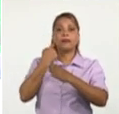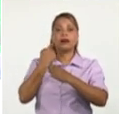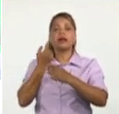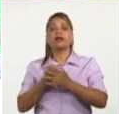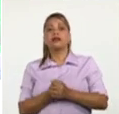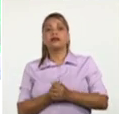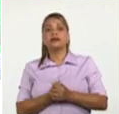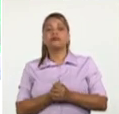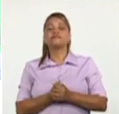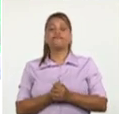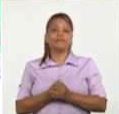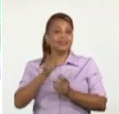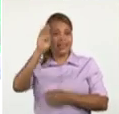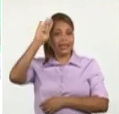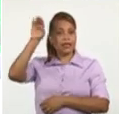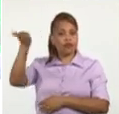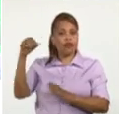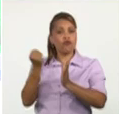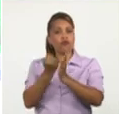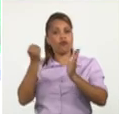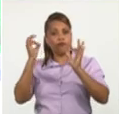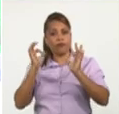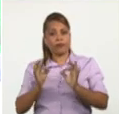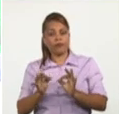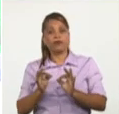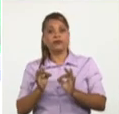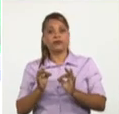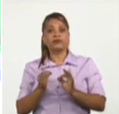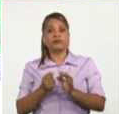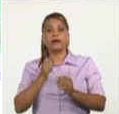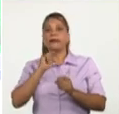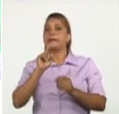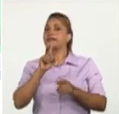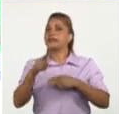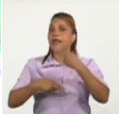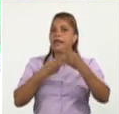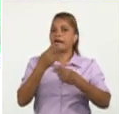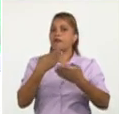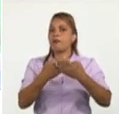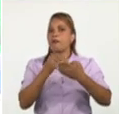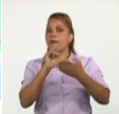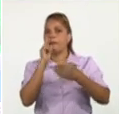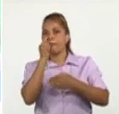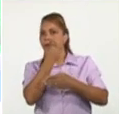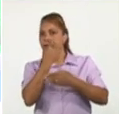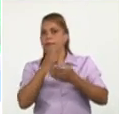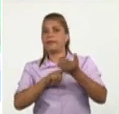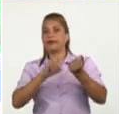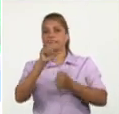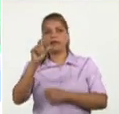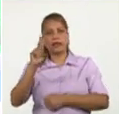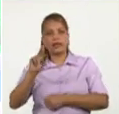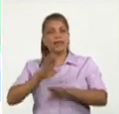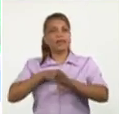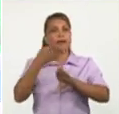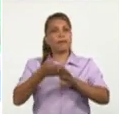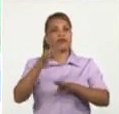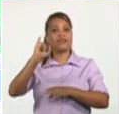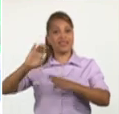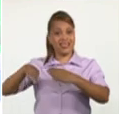ingresó, se confirmó mediante el PCR y después de una estadía de 6